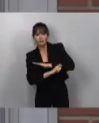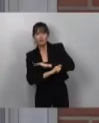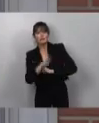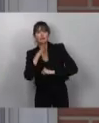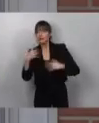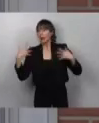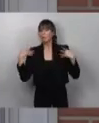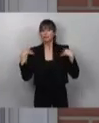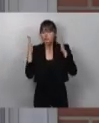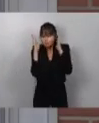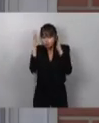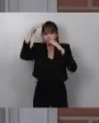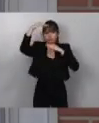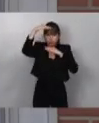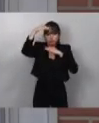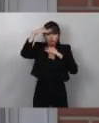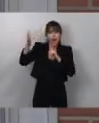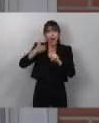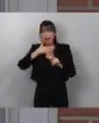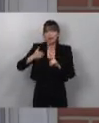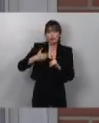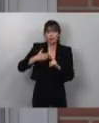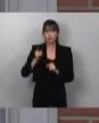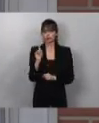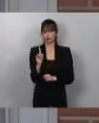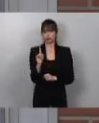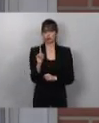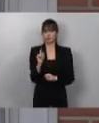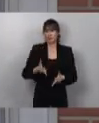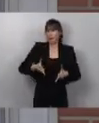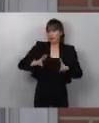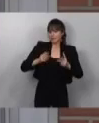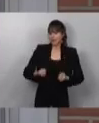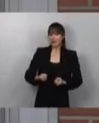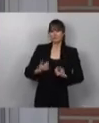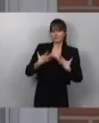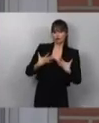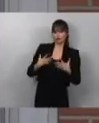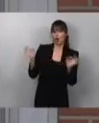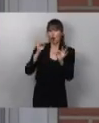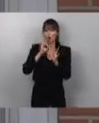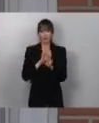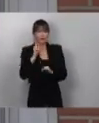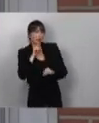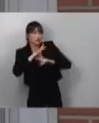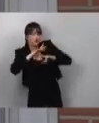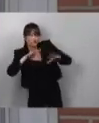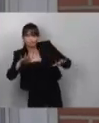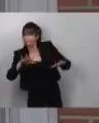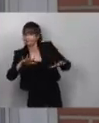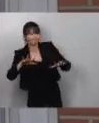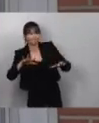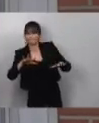totalmente de eso es decir se ha degenerado de tal manera que no me extraña que es que efectivamente vuelva a ser una nueva estrategia